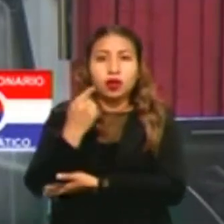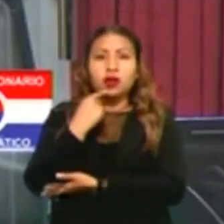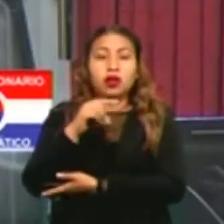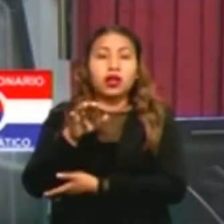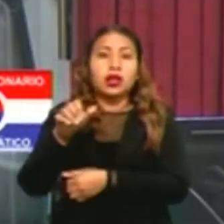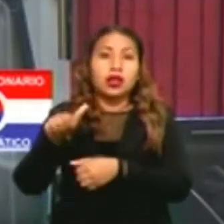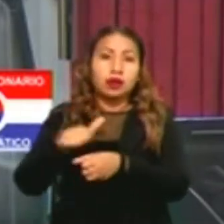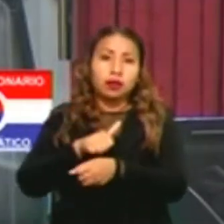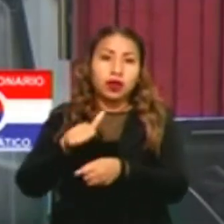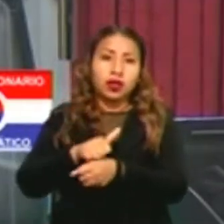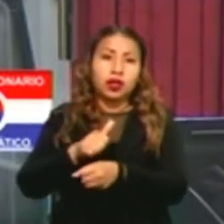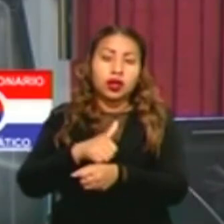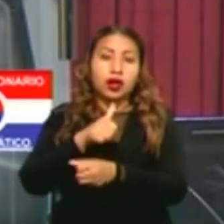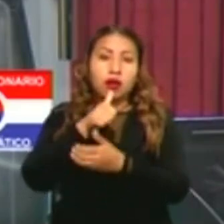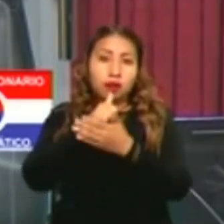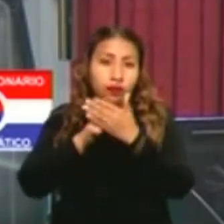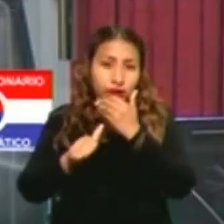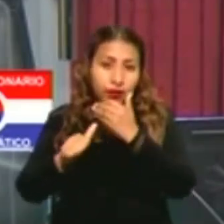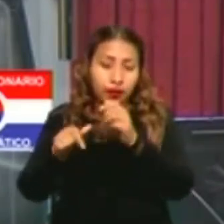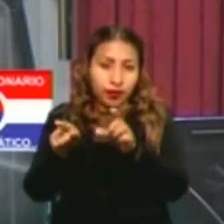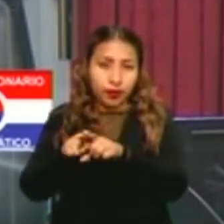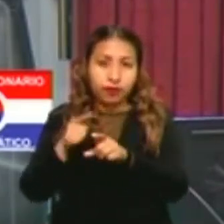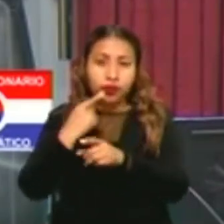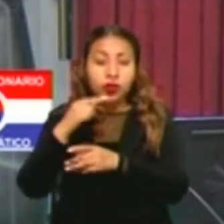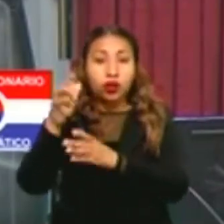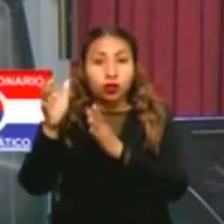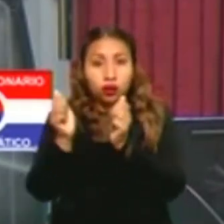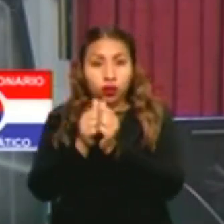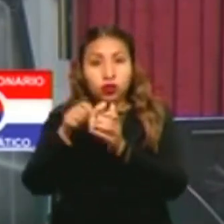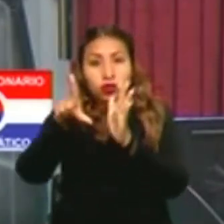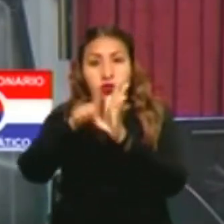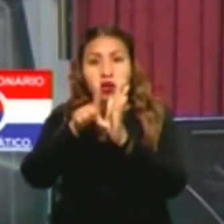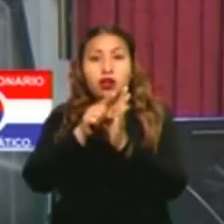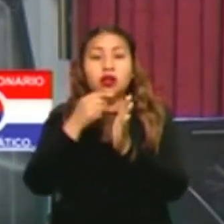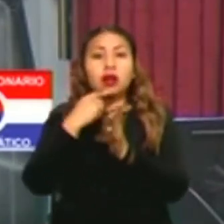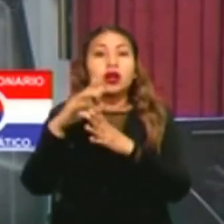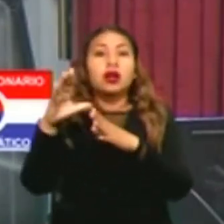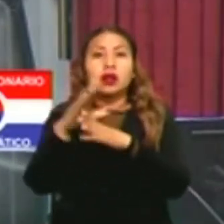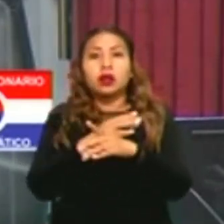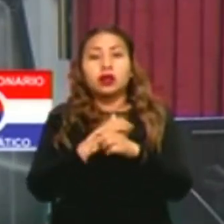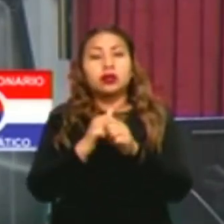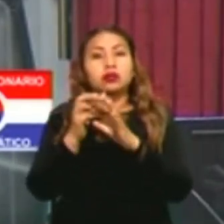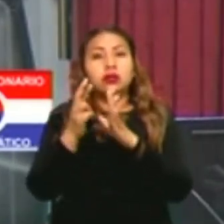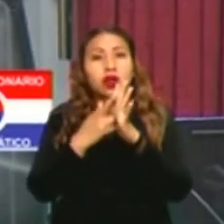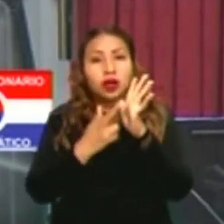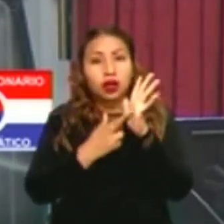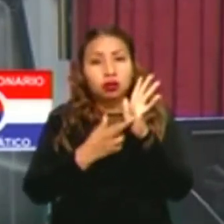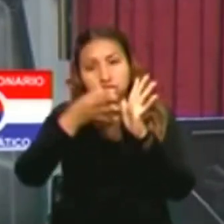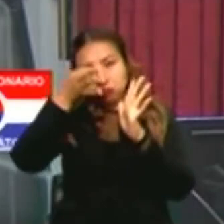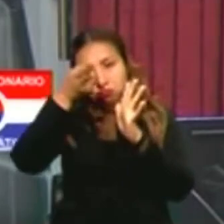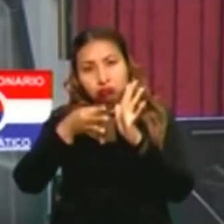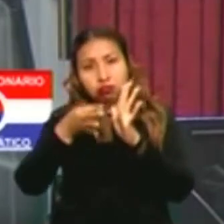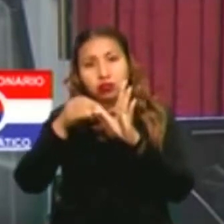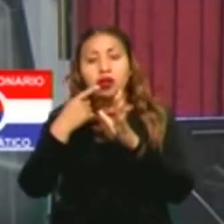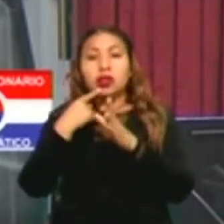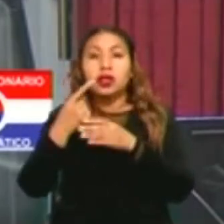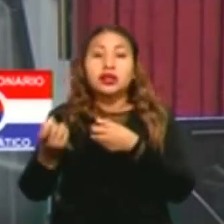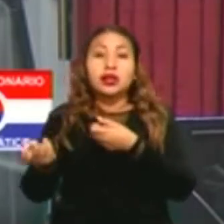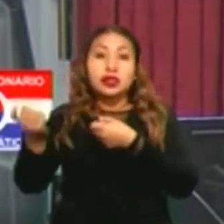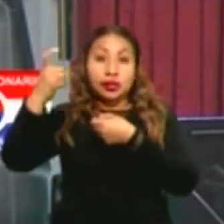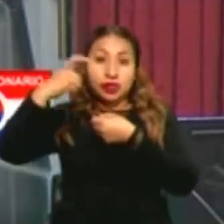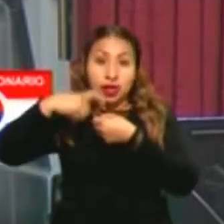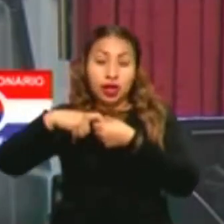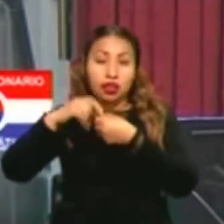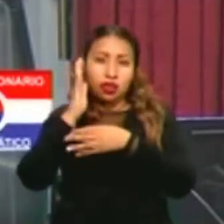la práctica privada. Pero con esta ley, una vez que se haga una buena reglamentación, el Senadis